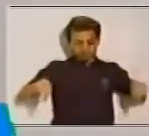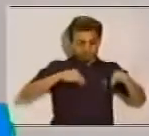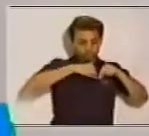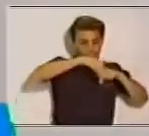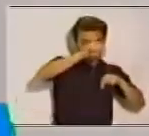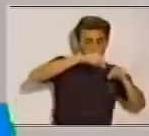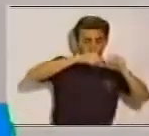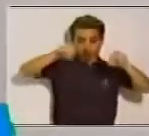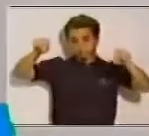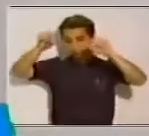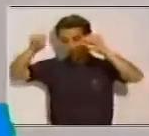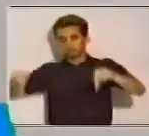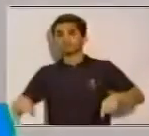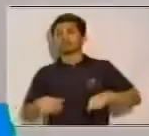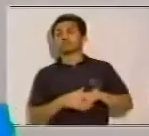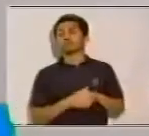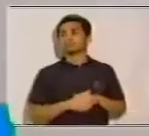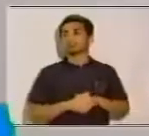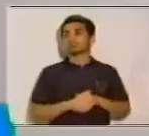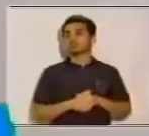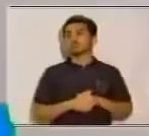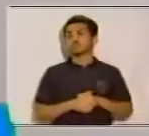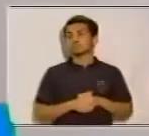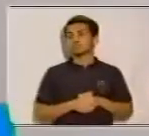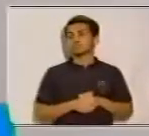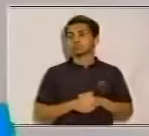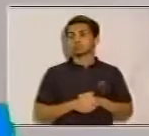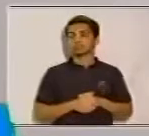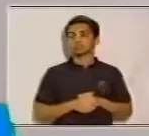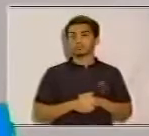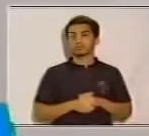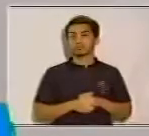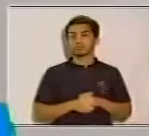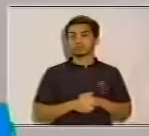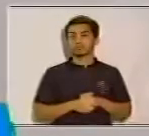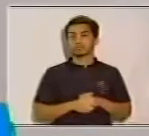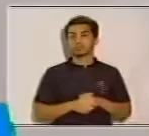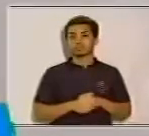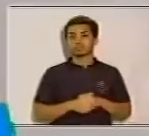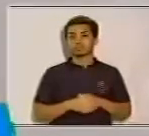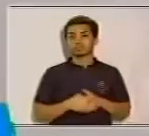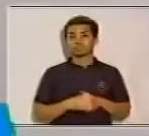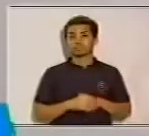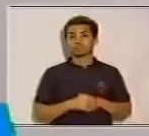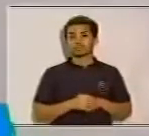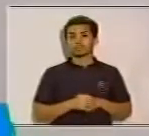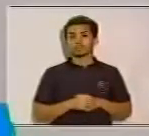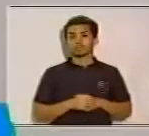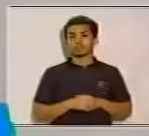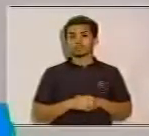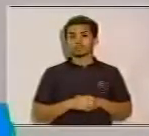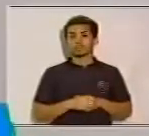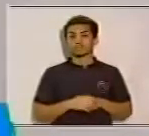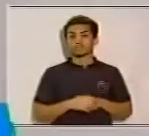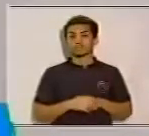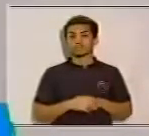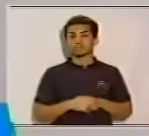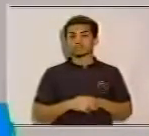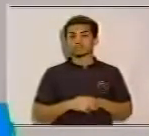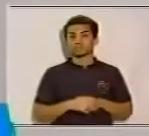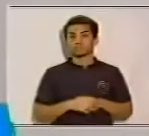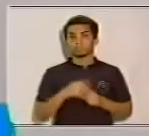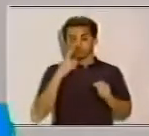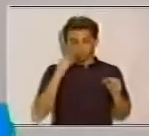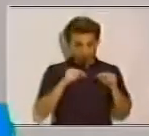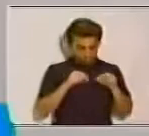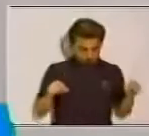abajo. Traten siempre de que se traslapen para que queden bien los ángulos, las esquinas. Aquí hay un